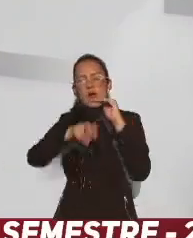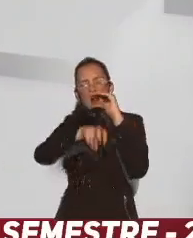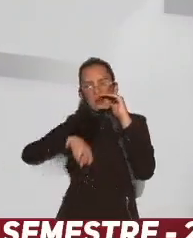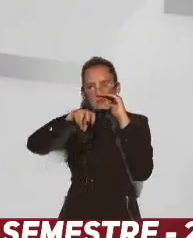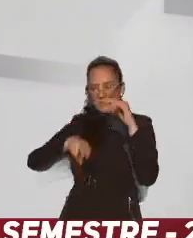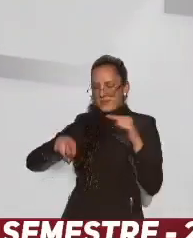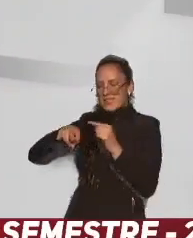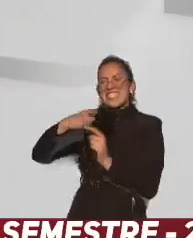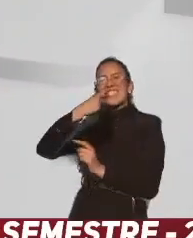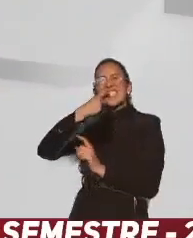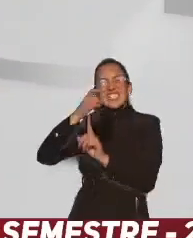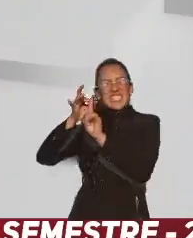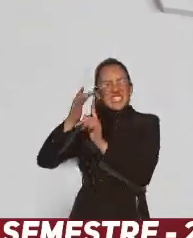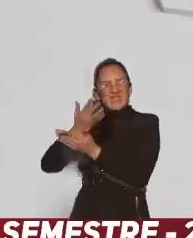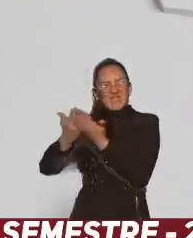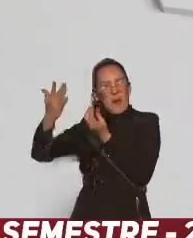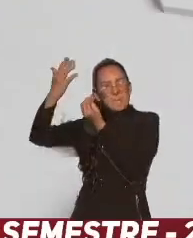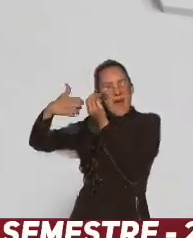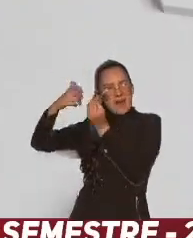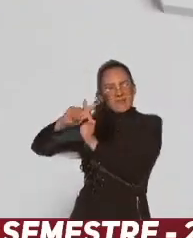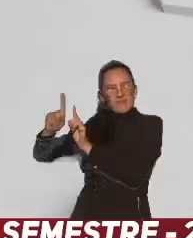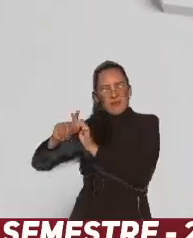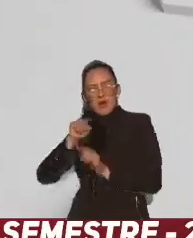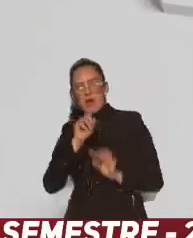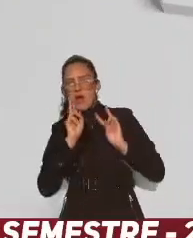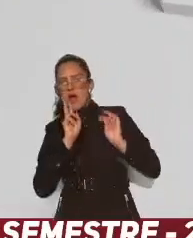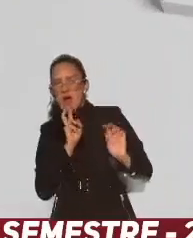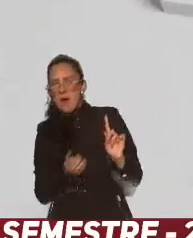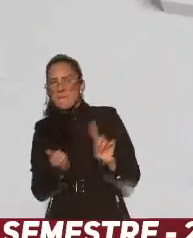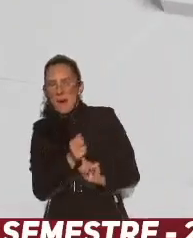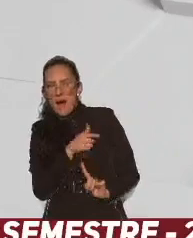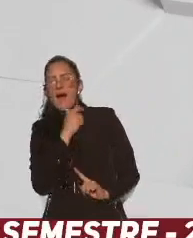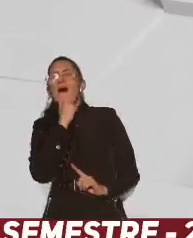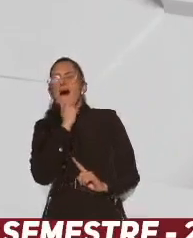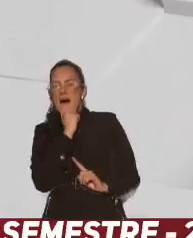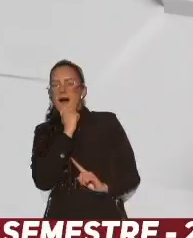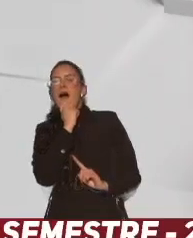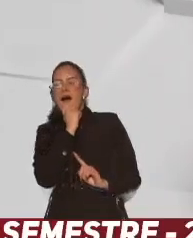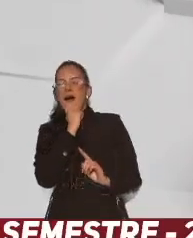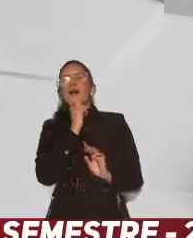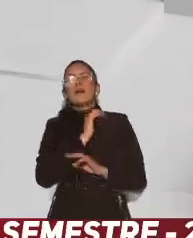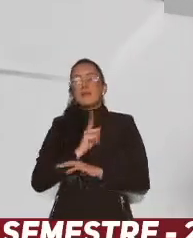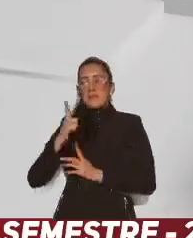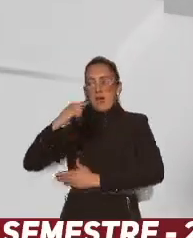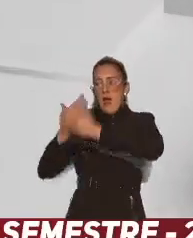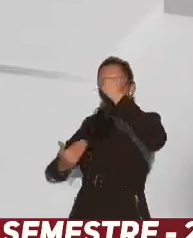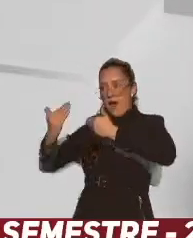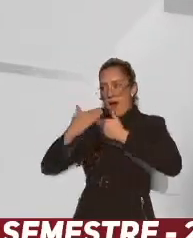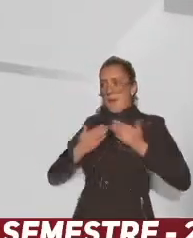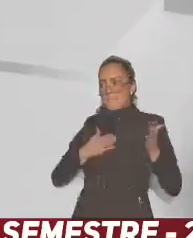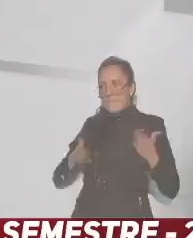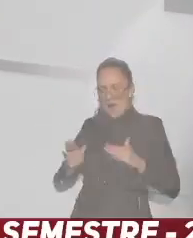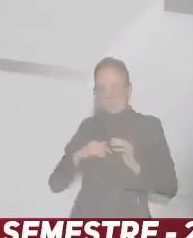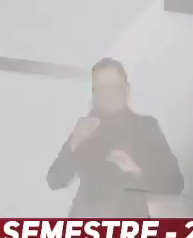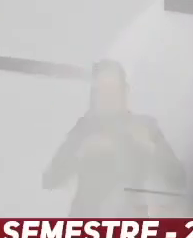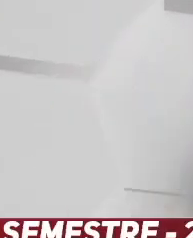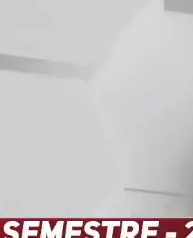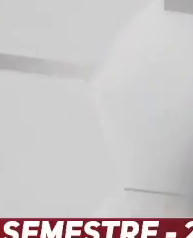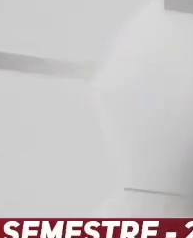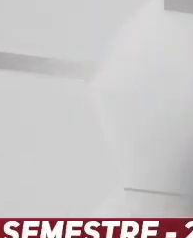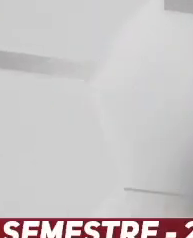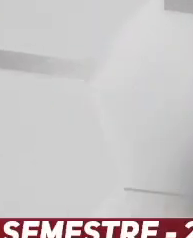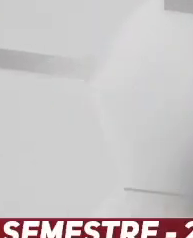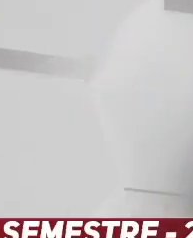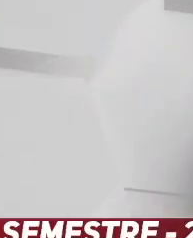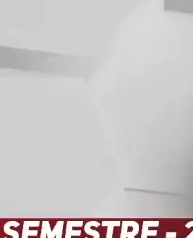esta actividad. De igual manera, se hace la verificación con la Agencia Nacional